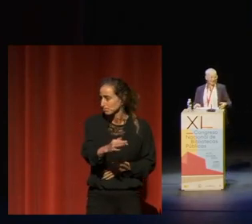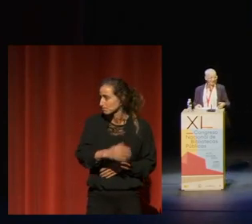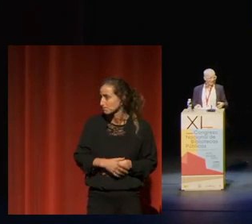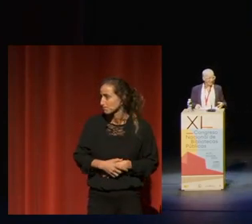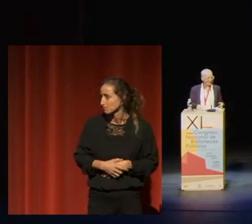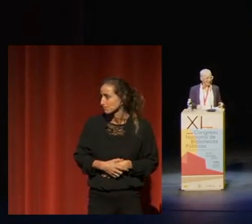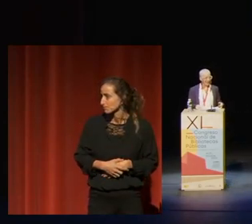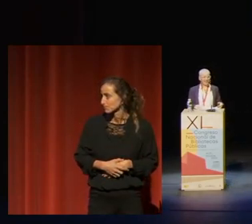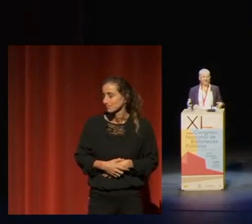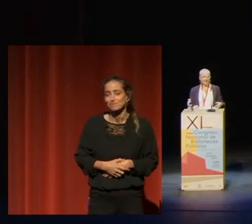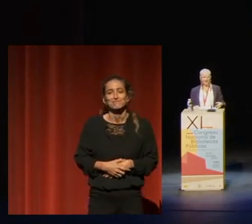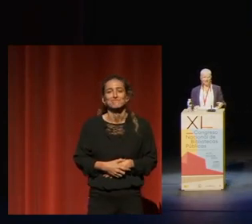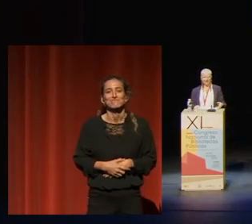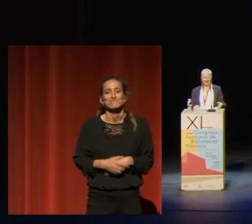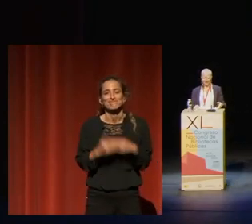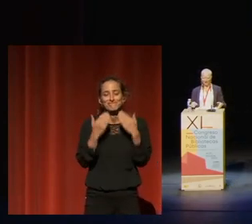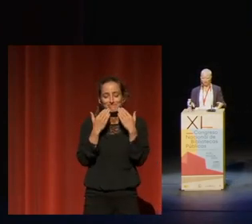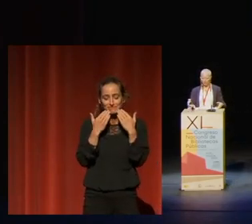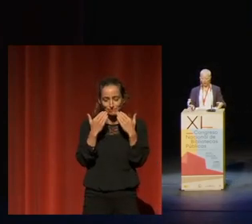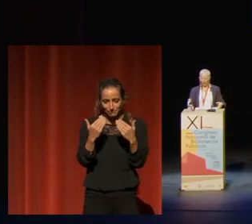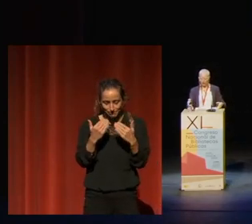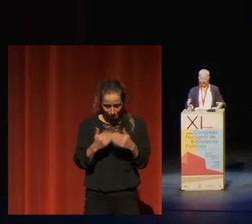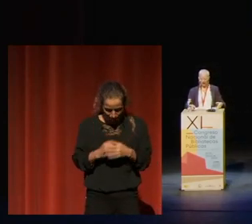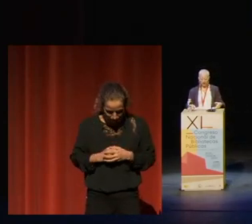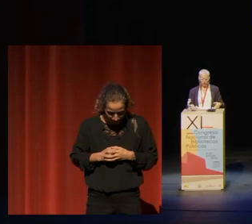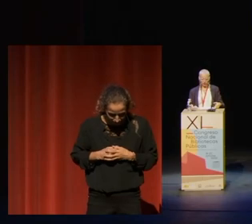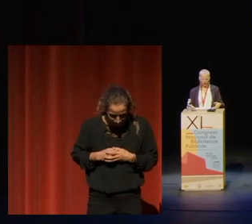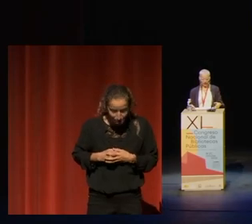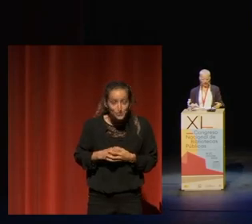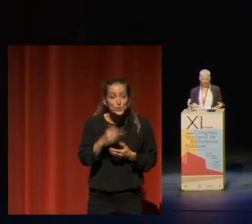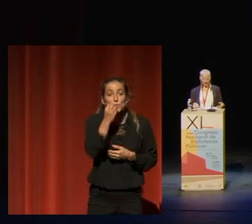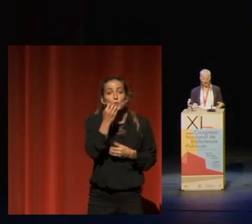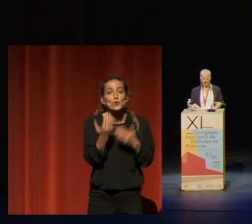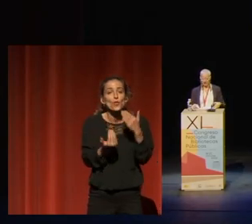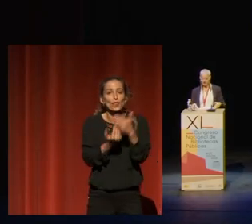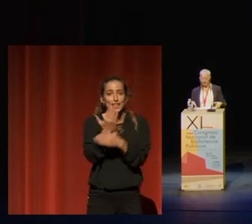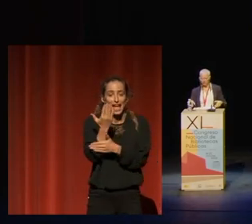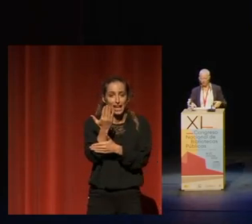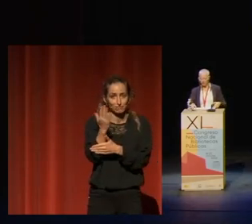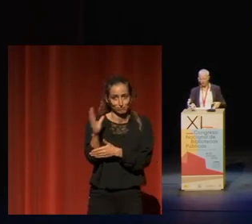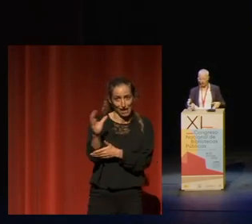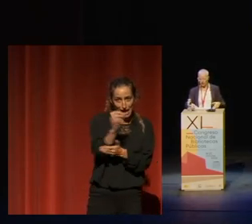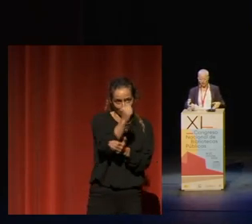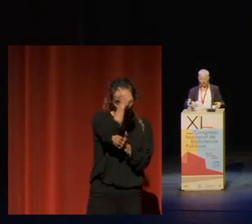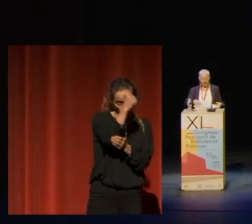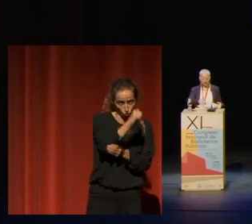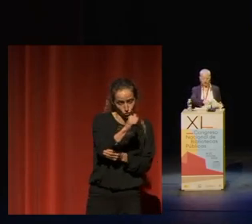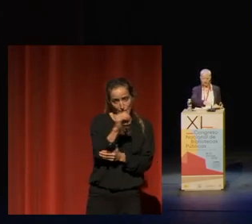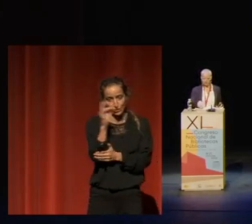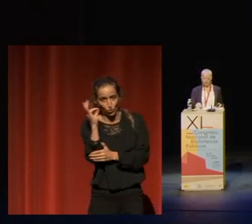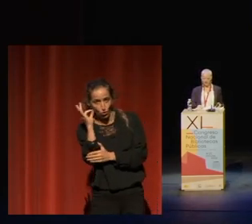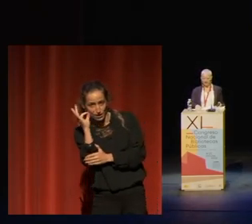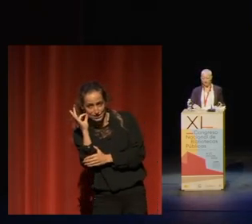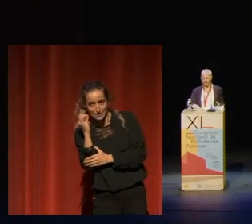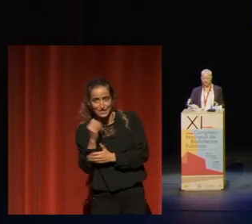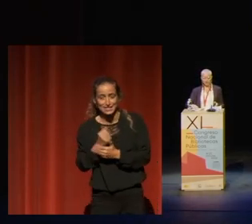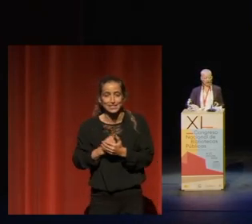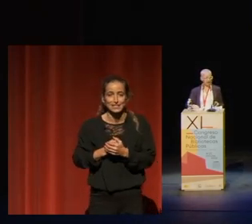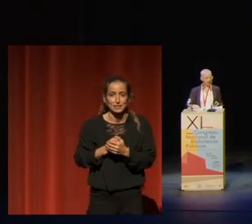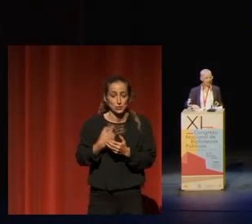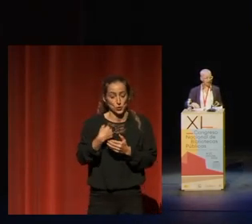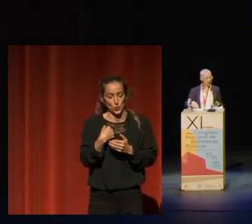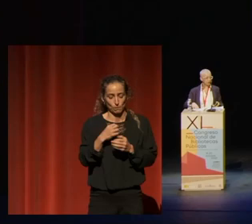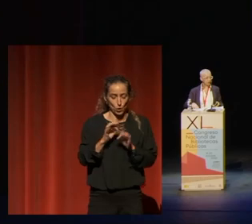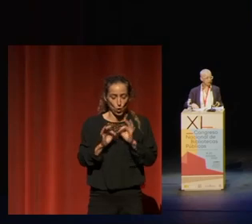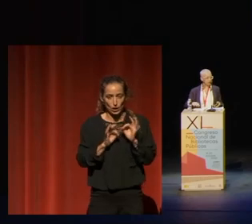Carmen Gracias eh buenos días a todos y a todas me voy a organizar mis papelin